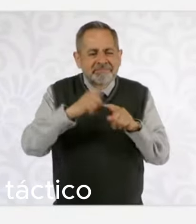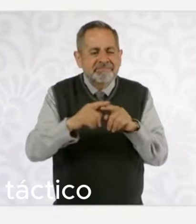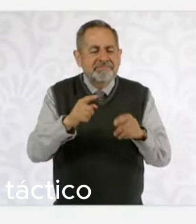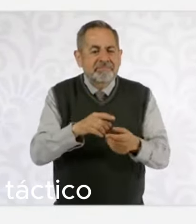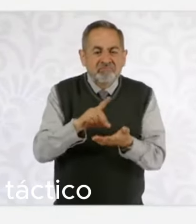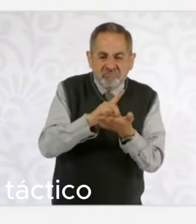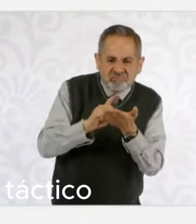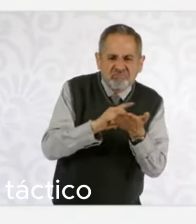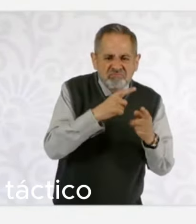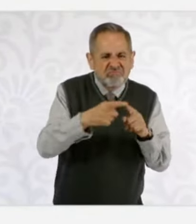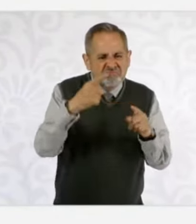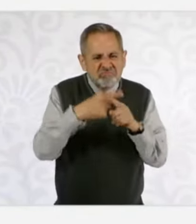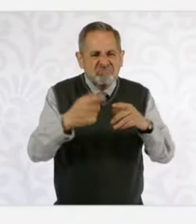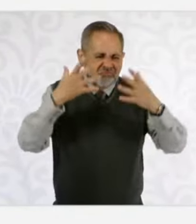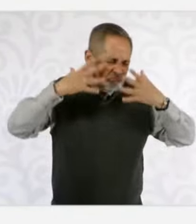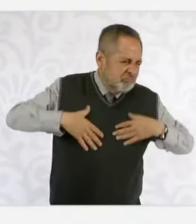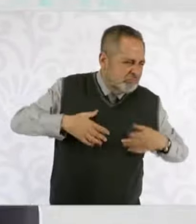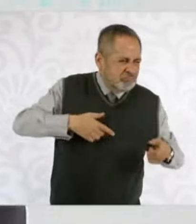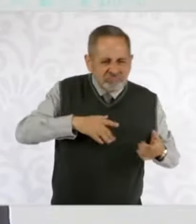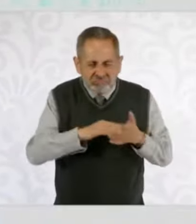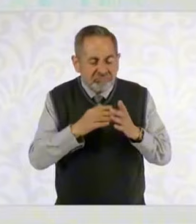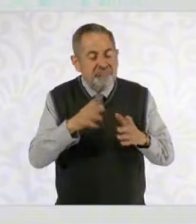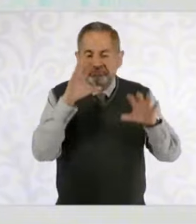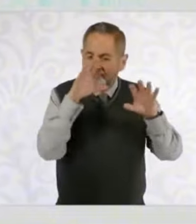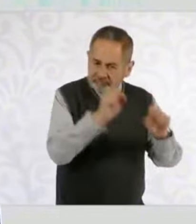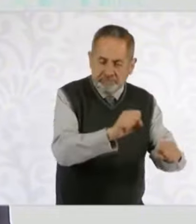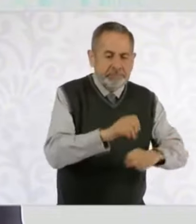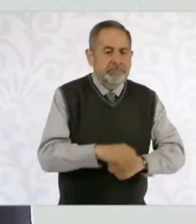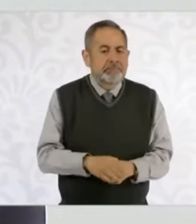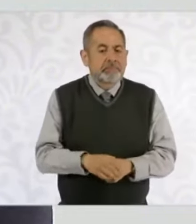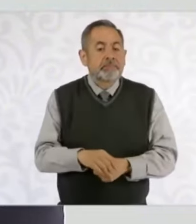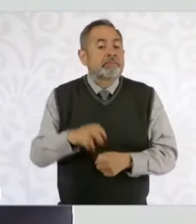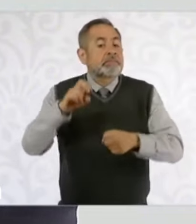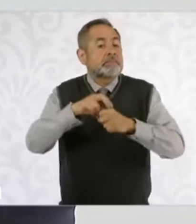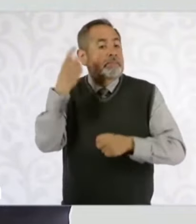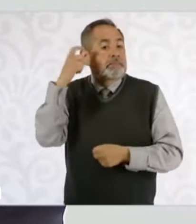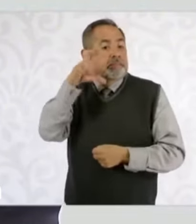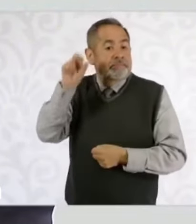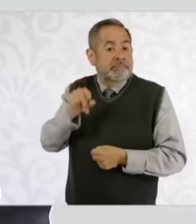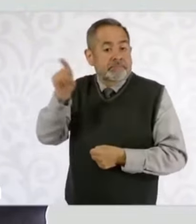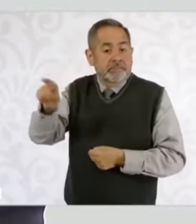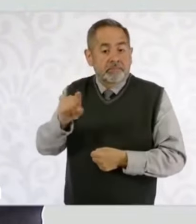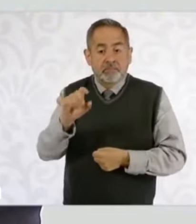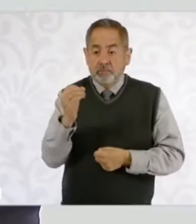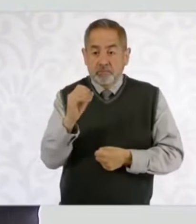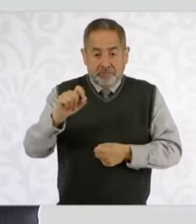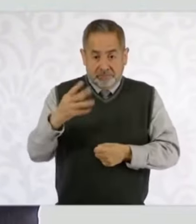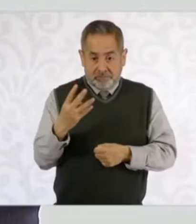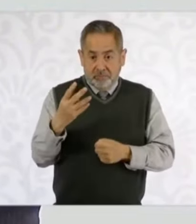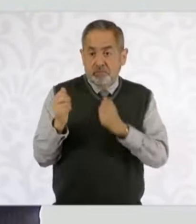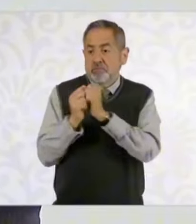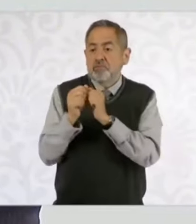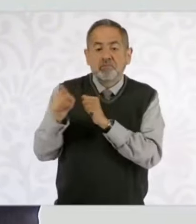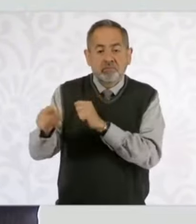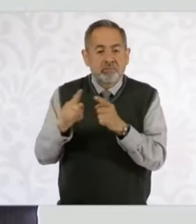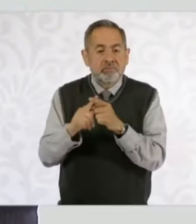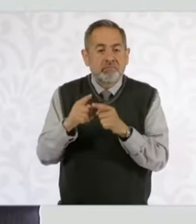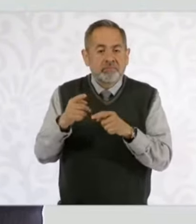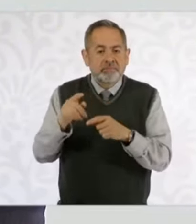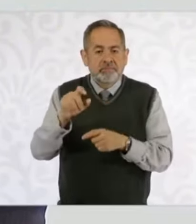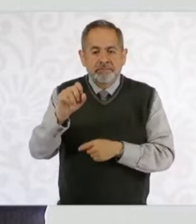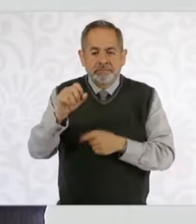de droga y equipo táctico. El 24 de octubre, en Quintana Roo, se realizó una operación coordinada entre la Secretaría de